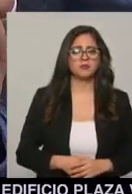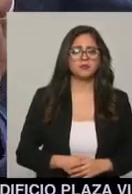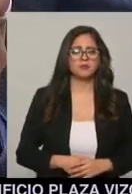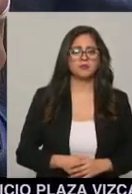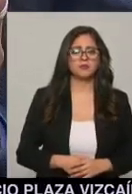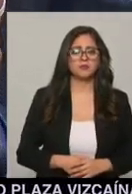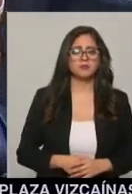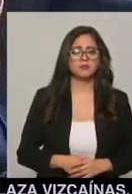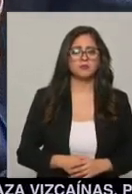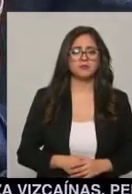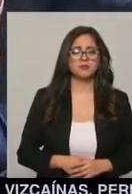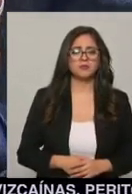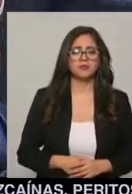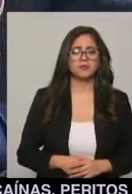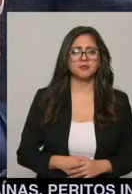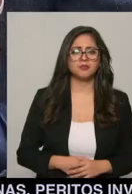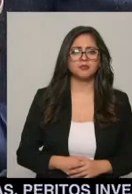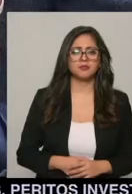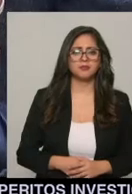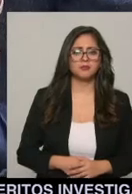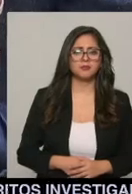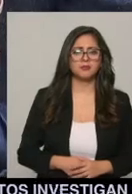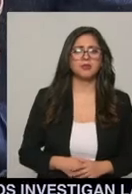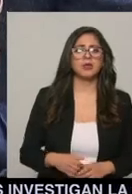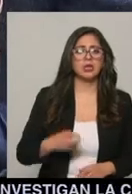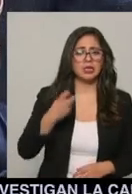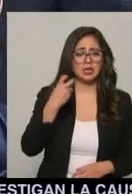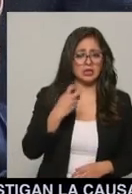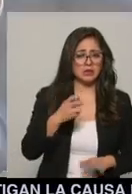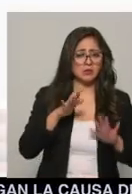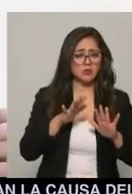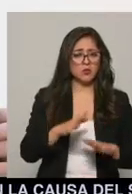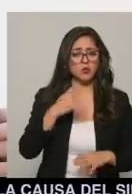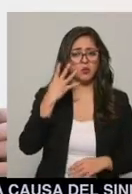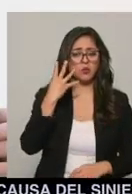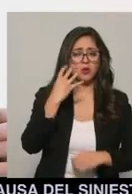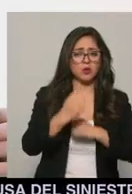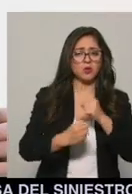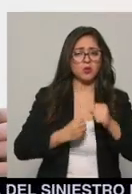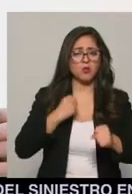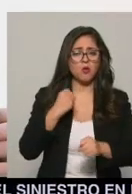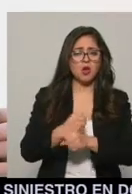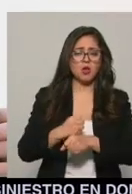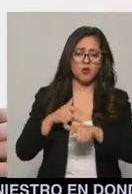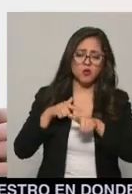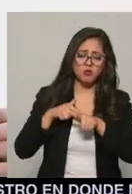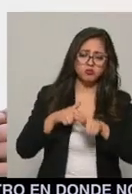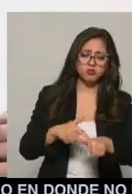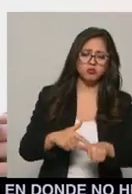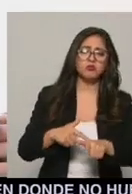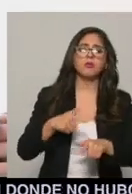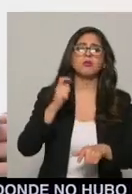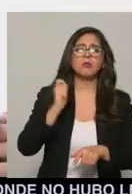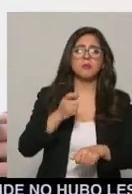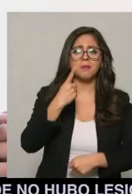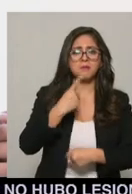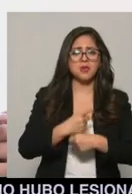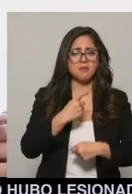un acervo, ya 4 años consecutivos, en el cual se hace una